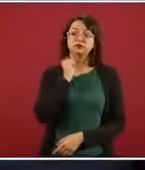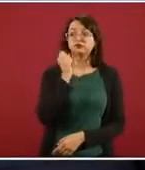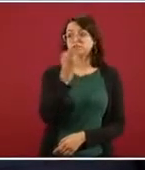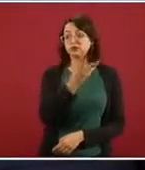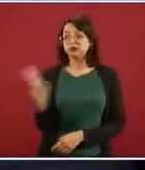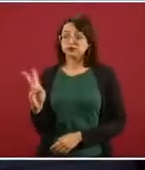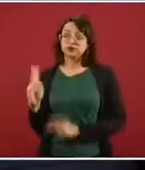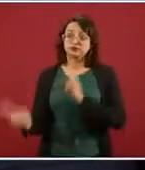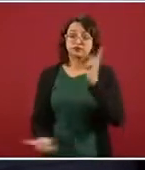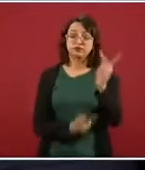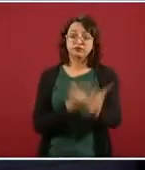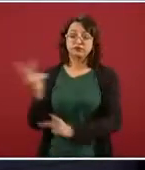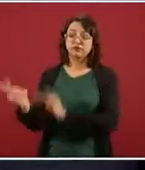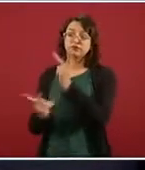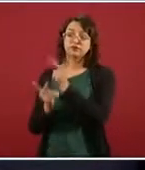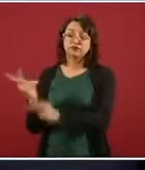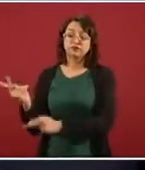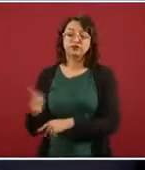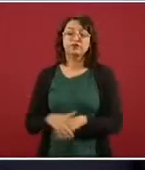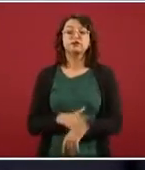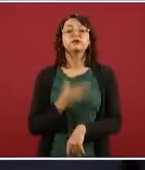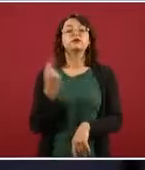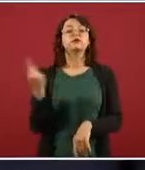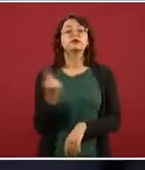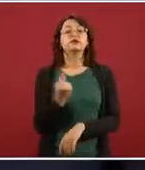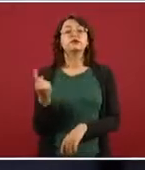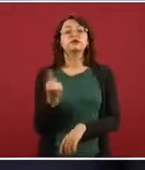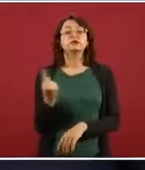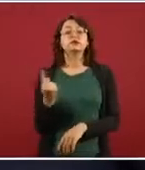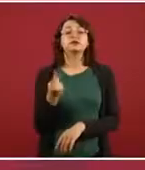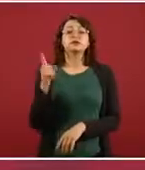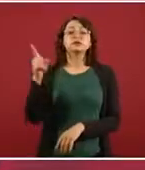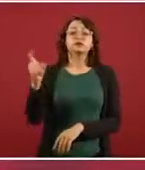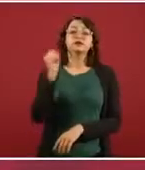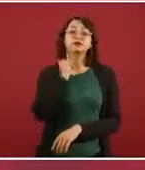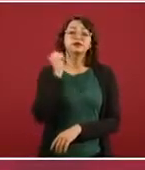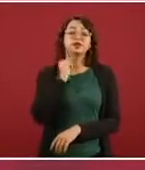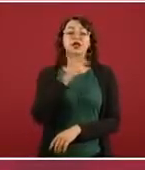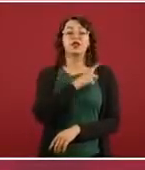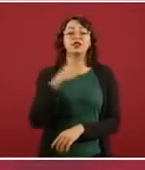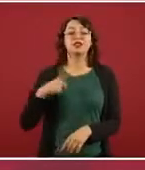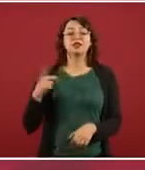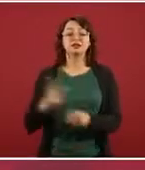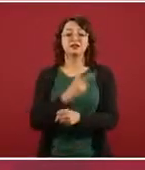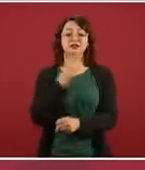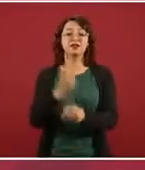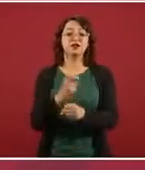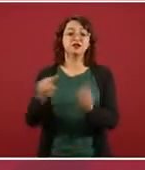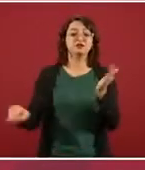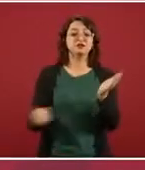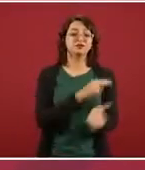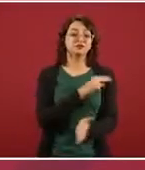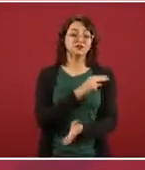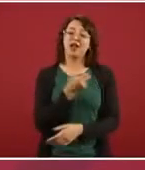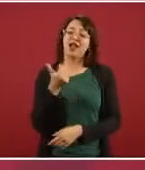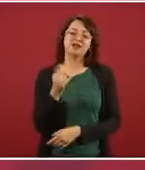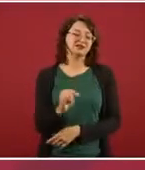la consulta a los senadores, porque de todas maneras el Senado tiene que ratificar porque es un adéndum.